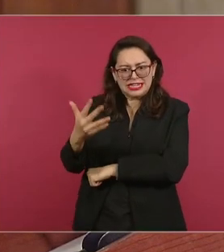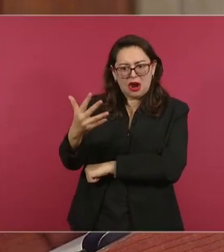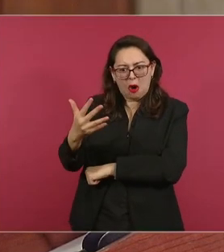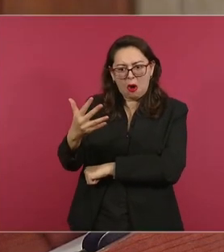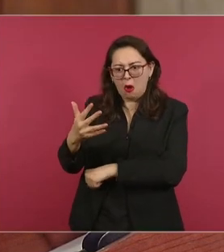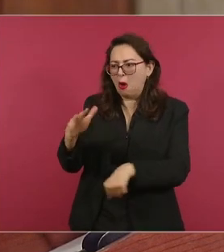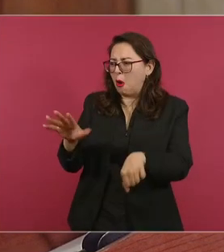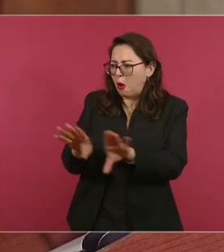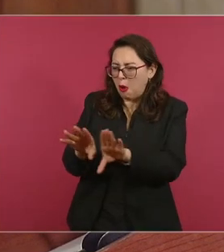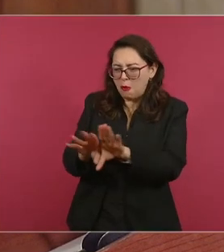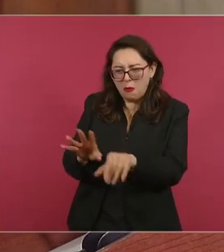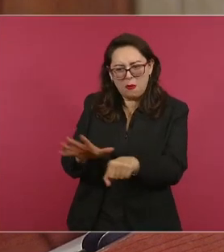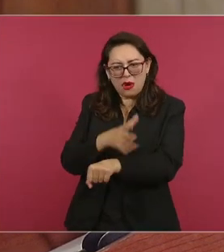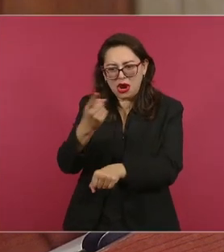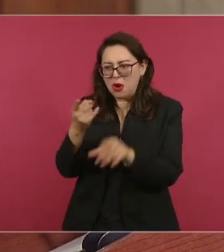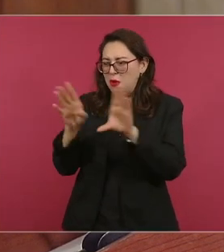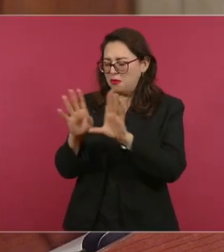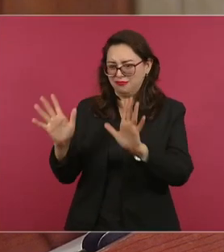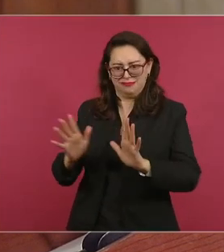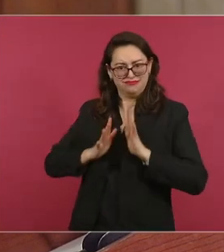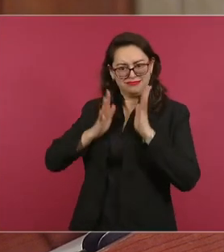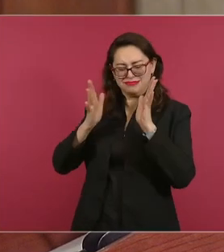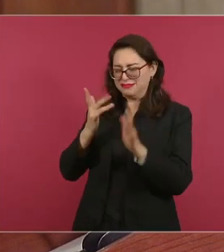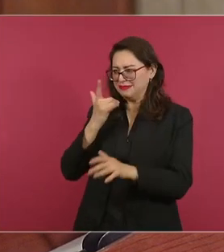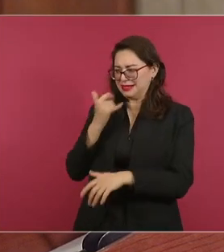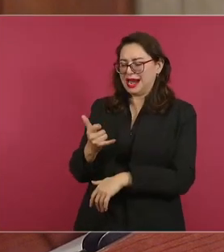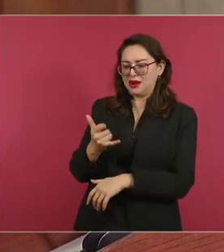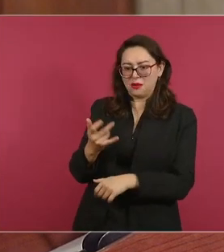fortalecimiento tan rápido y tan inesperado?